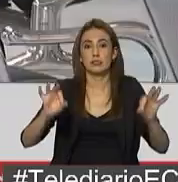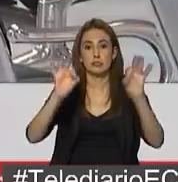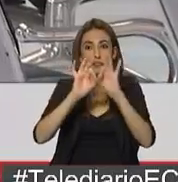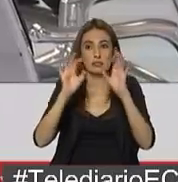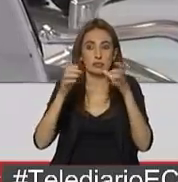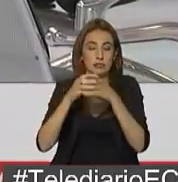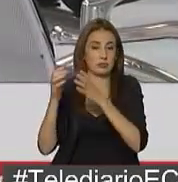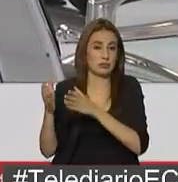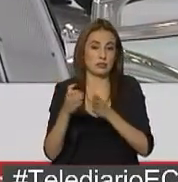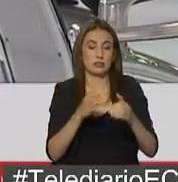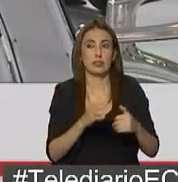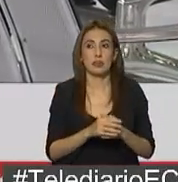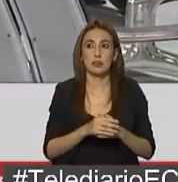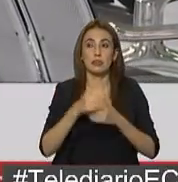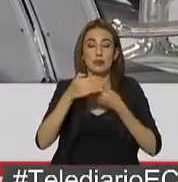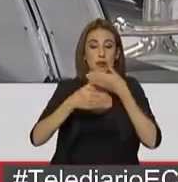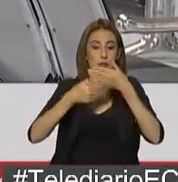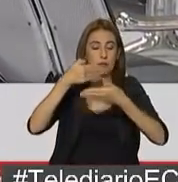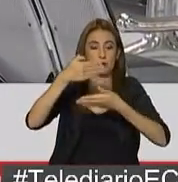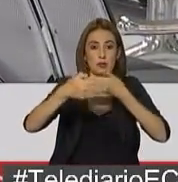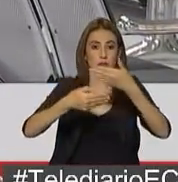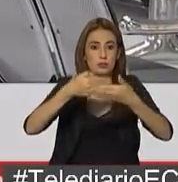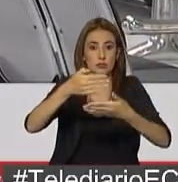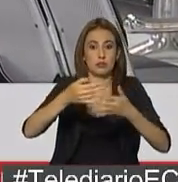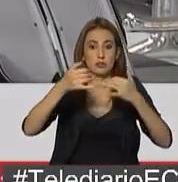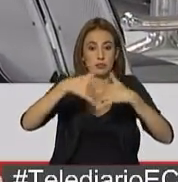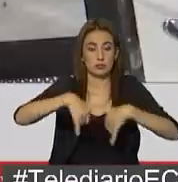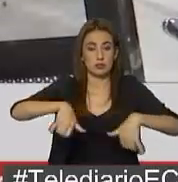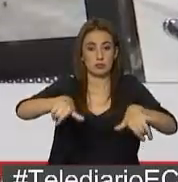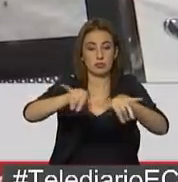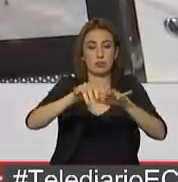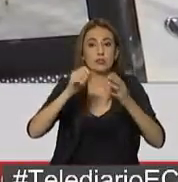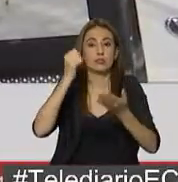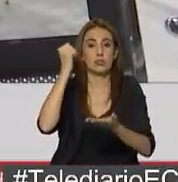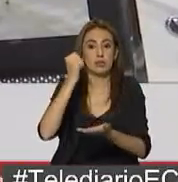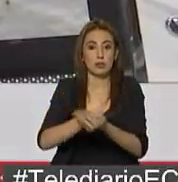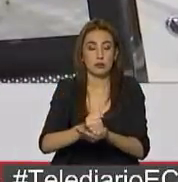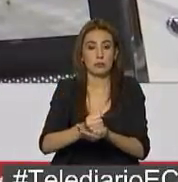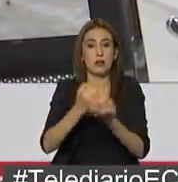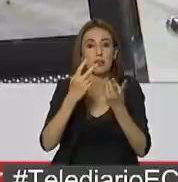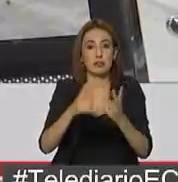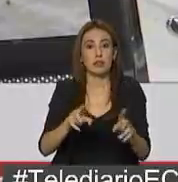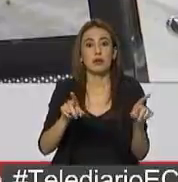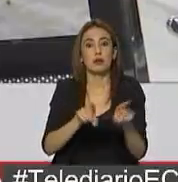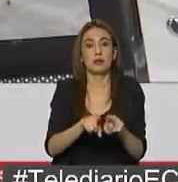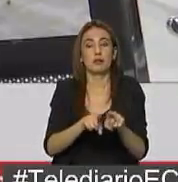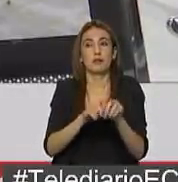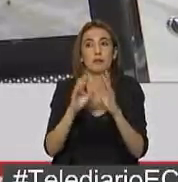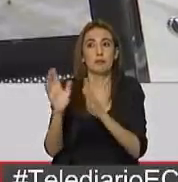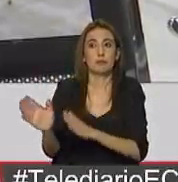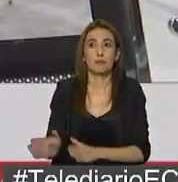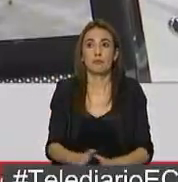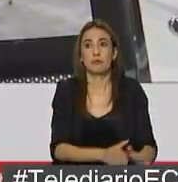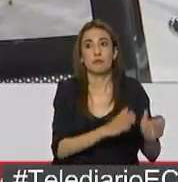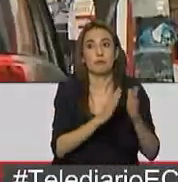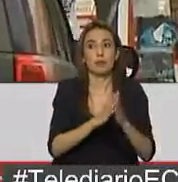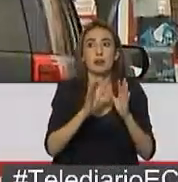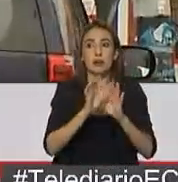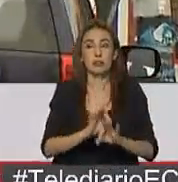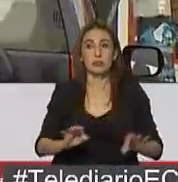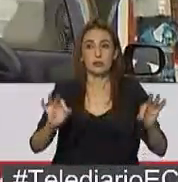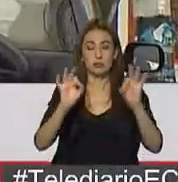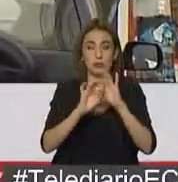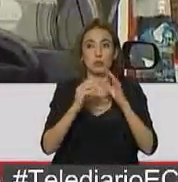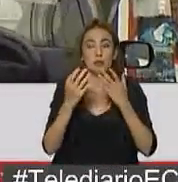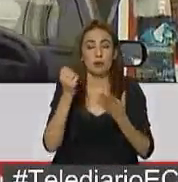servicio. Para los procesos de exoneración, renovación de matrículas y cambios de especie se aplica un calendario. Para lo que resta de junio, deberán